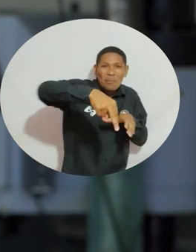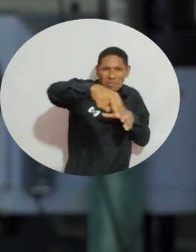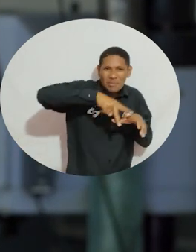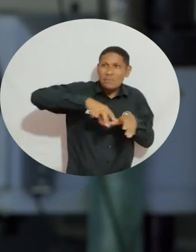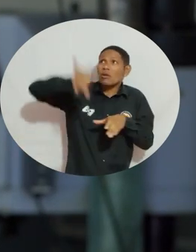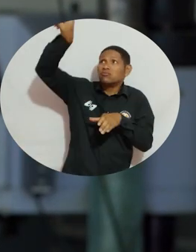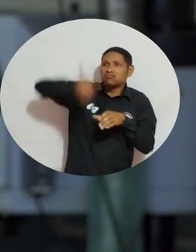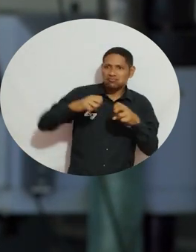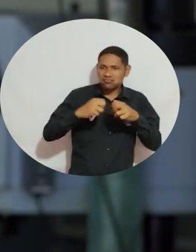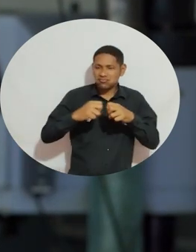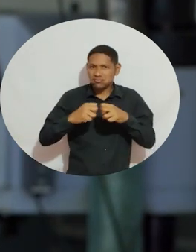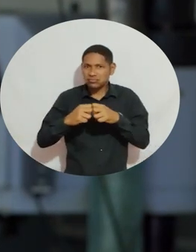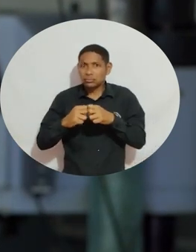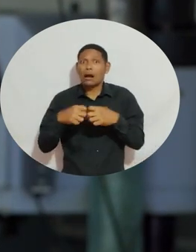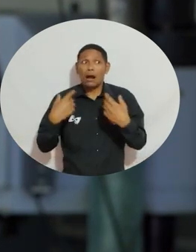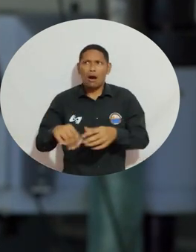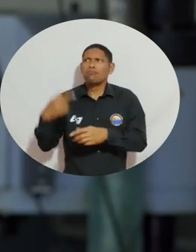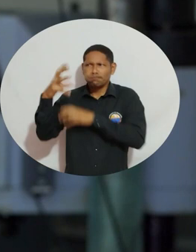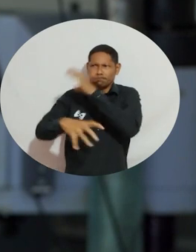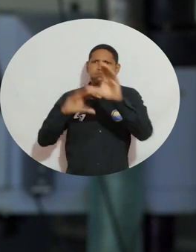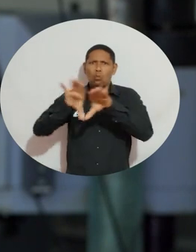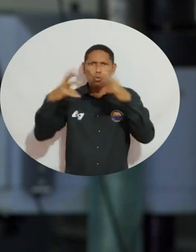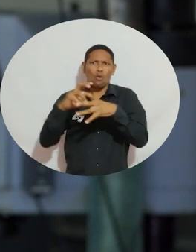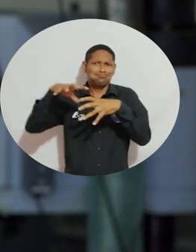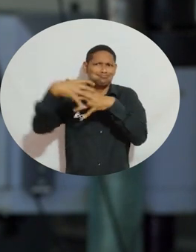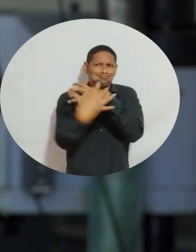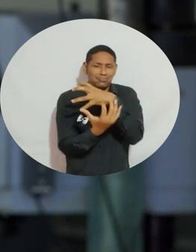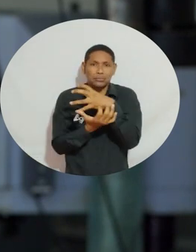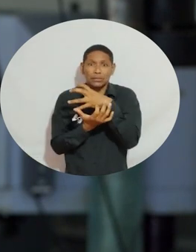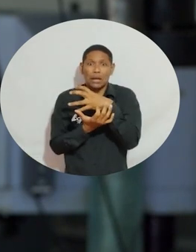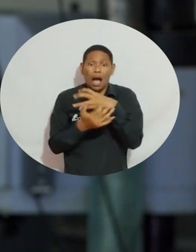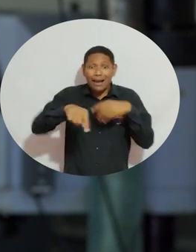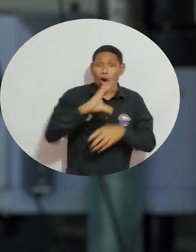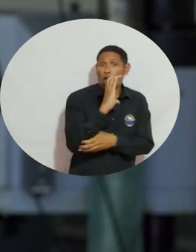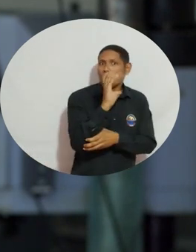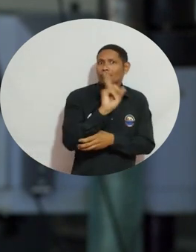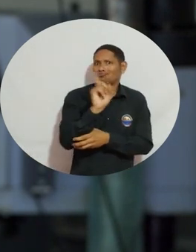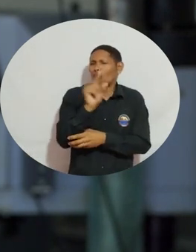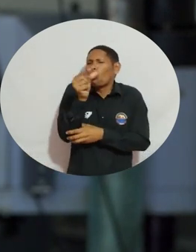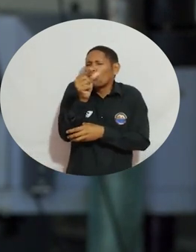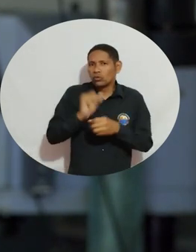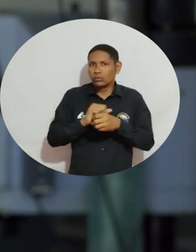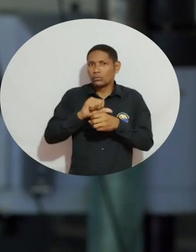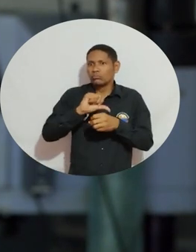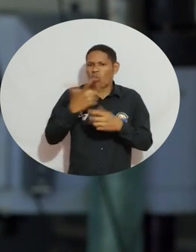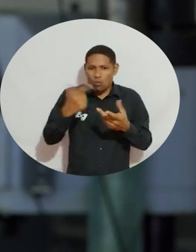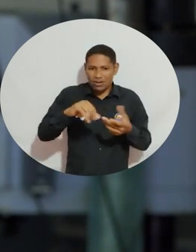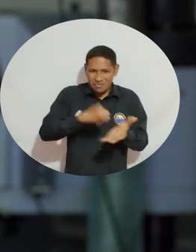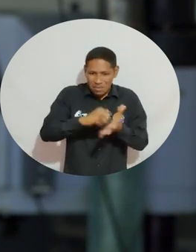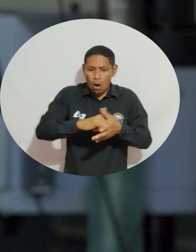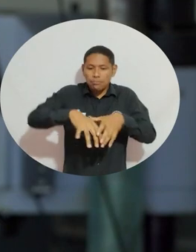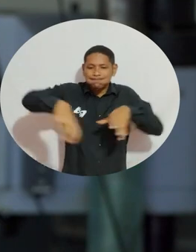pavimento fotovoltaico es una tendencia en construcción sostenible que se está desarrollando en el mundo. Pocas experiencias se han hecho en Colombia, donde a las estructuras